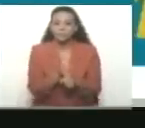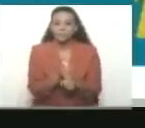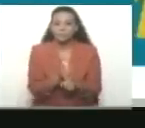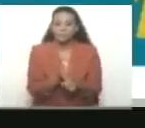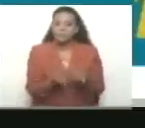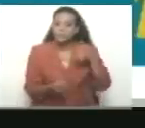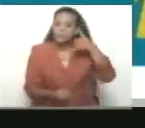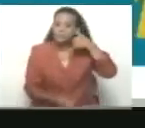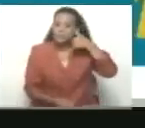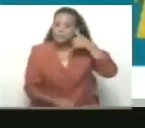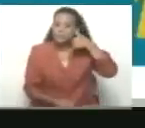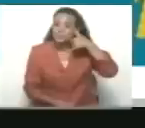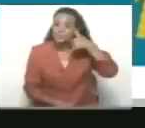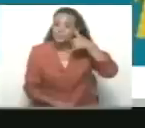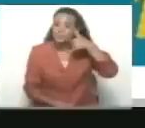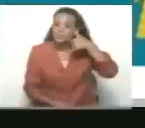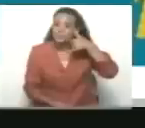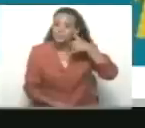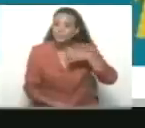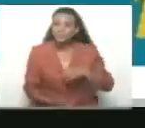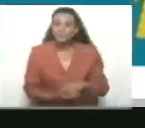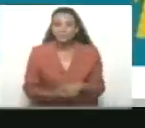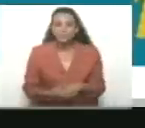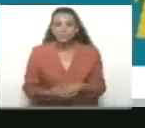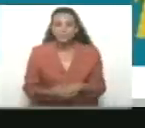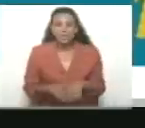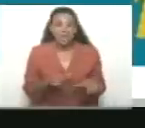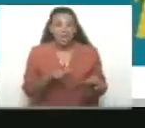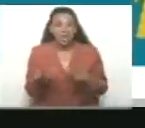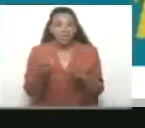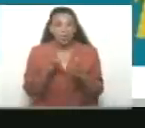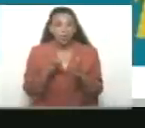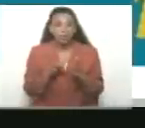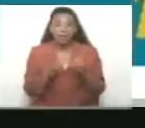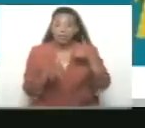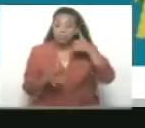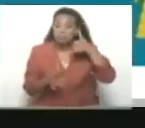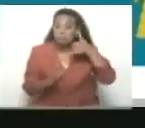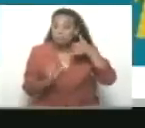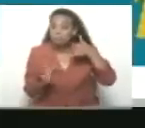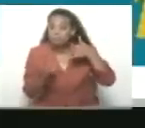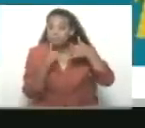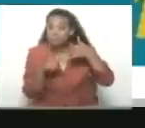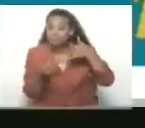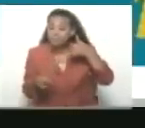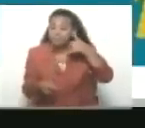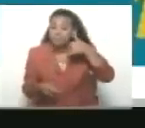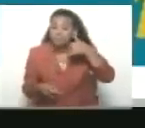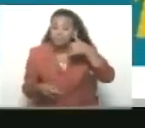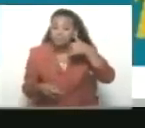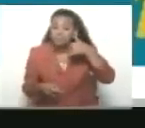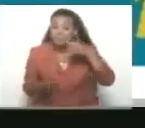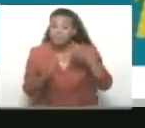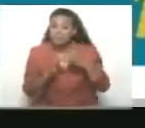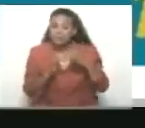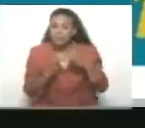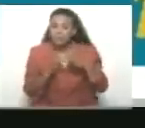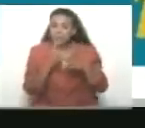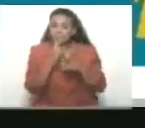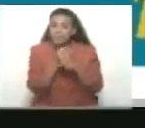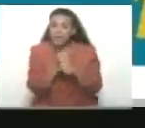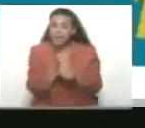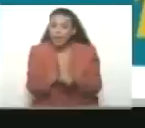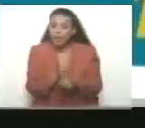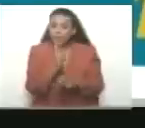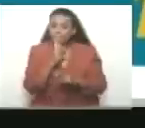allá no lo habían llamado pero me dijeron que estaba conectado Freddy Freddy Freddy Freddy Freddy